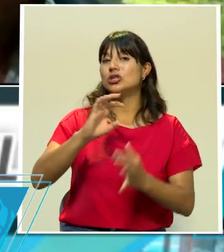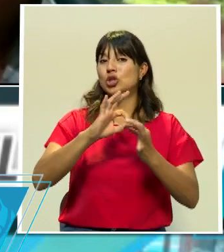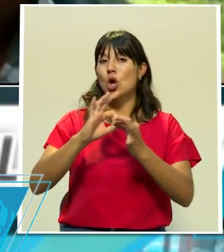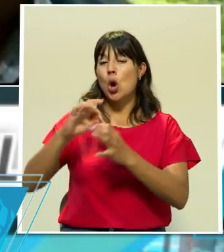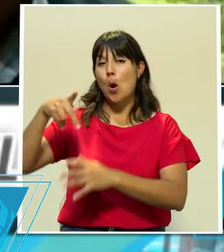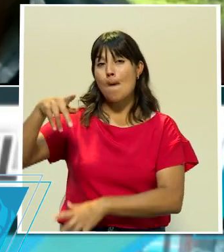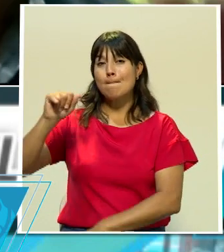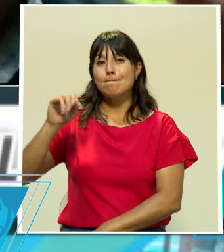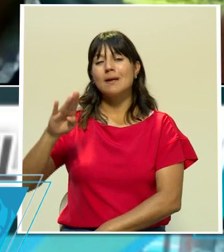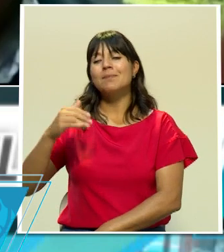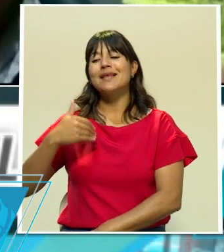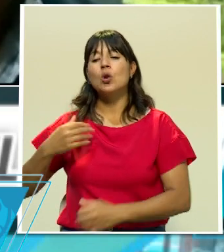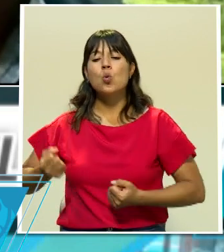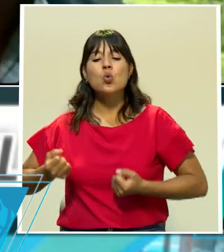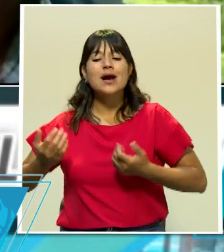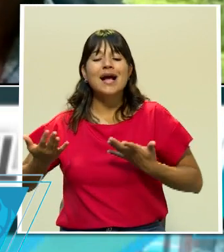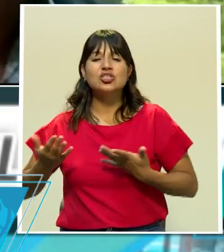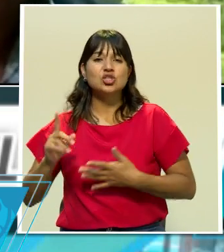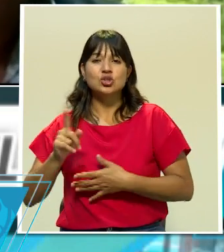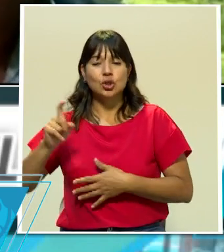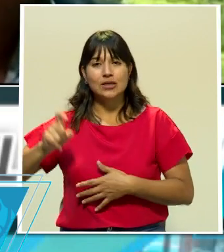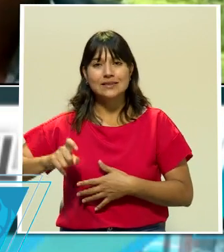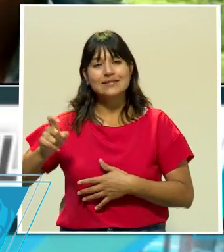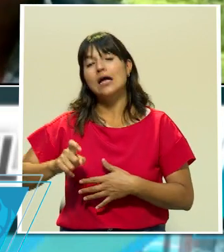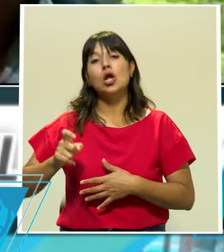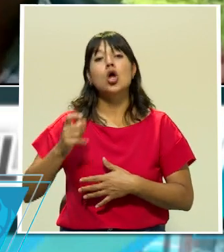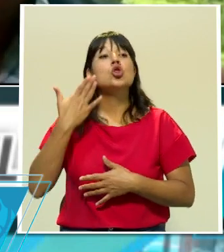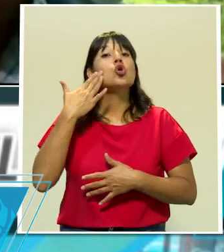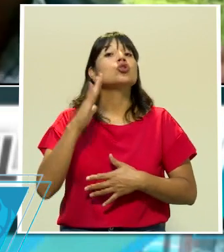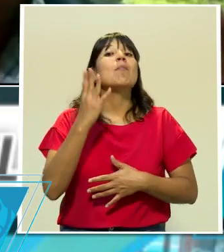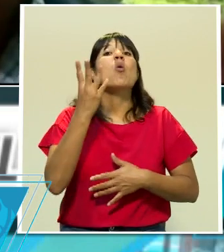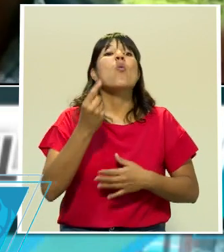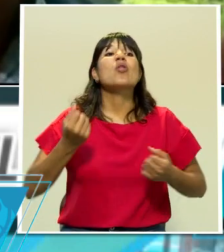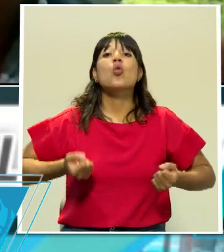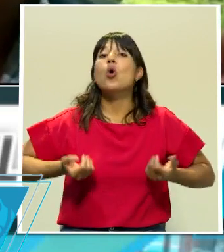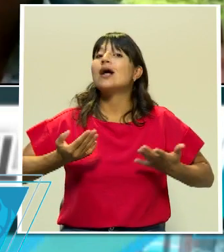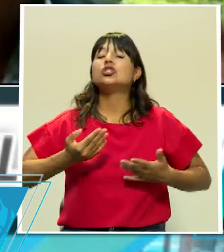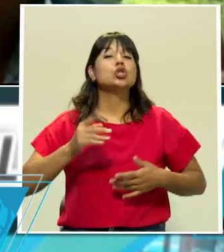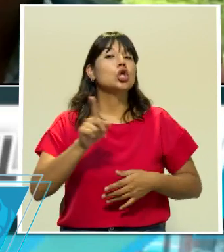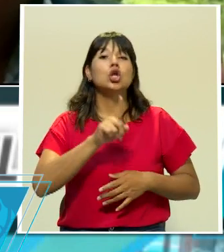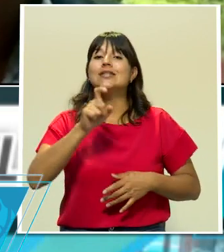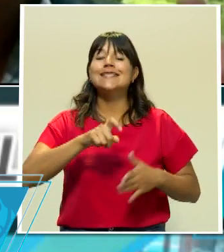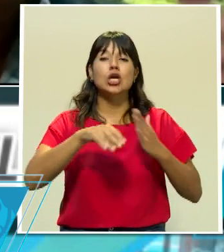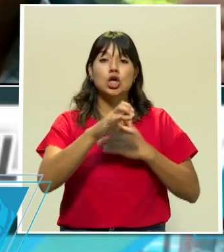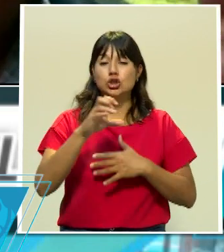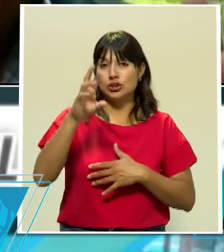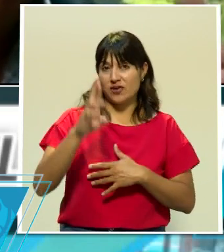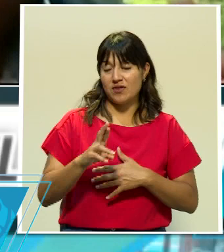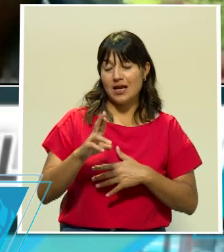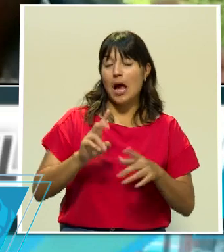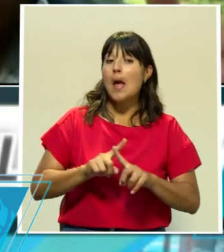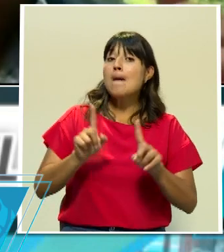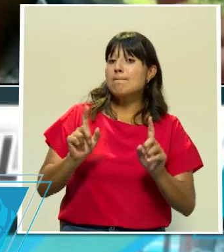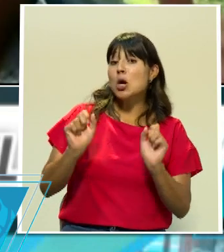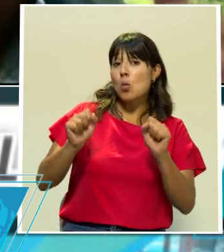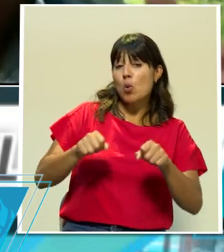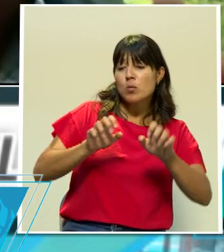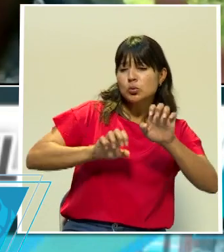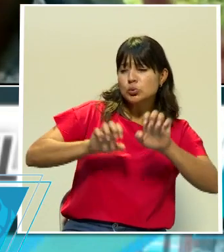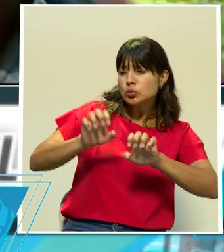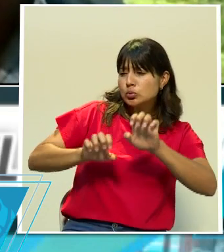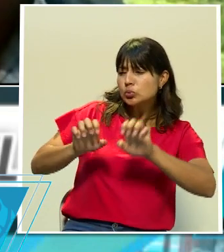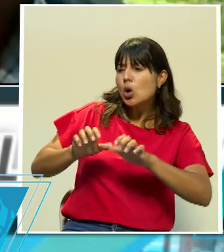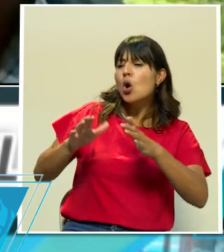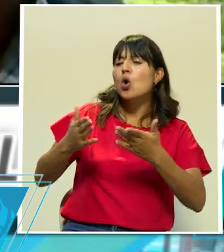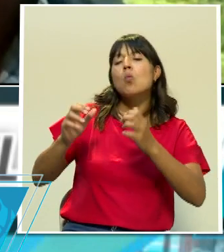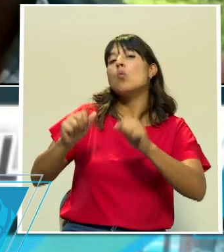Bruto. No tenemos la estimación exacta para el caso de Costa Rica, pero sí sería interesante ver cómo se puede mejorar la eficacia y la eficiencia